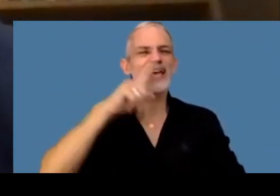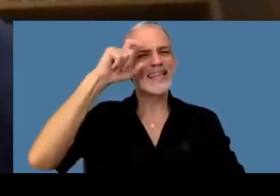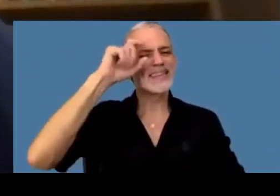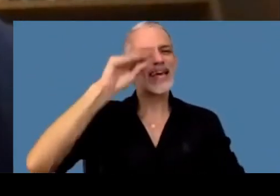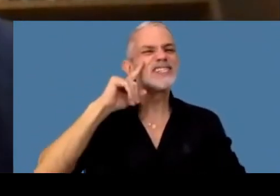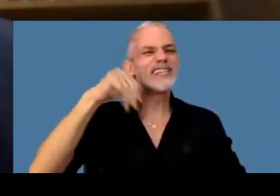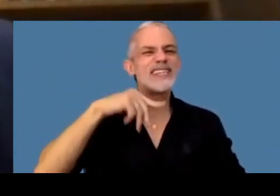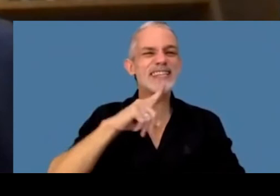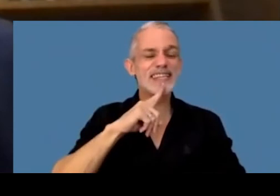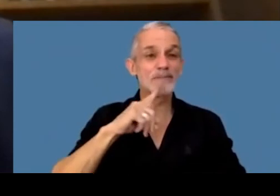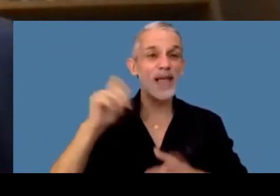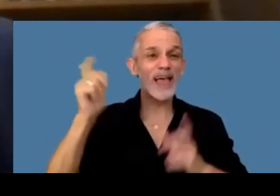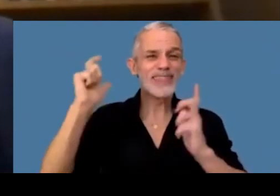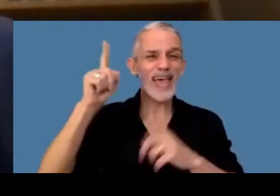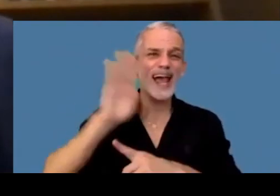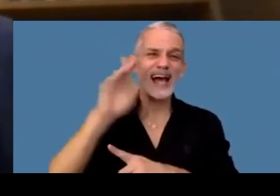Texas.